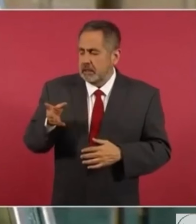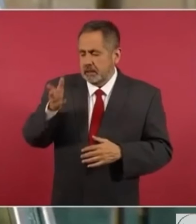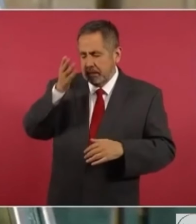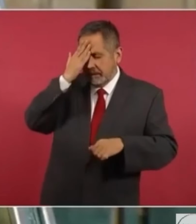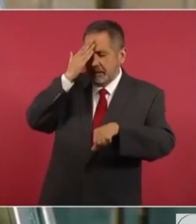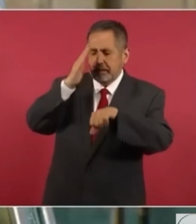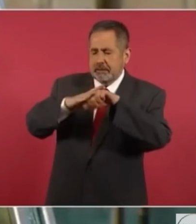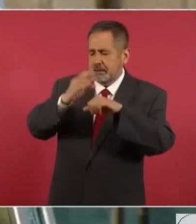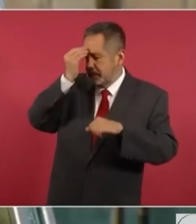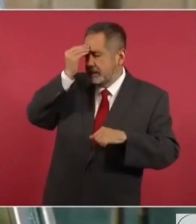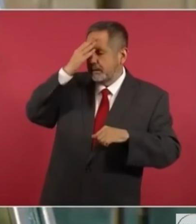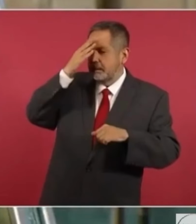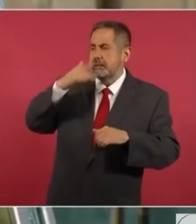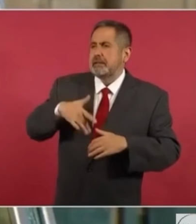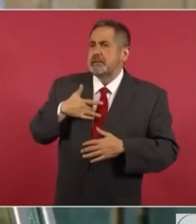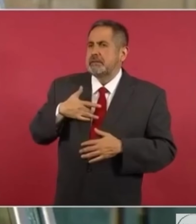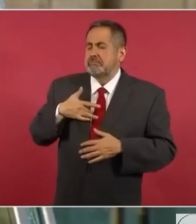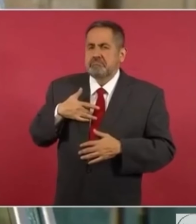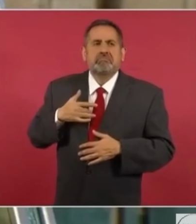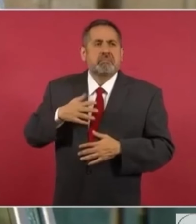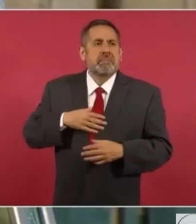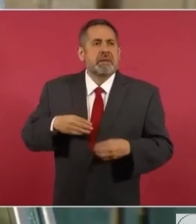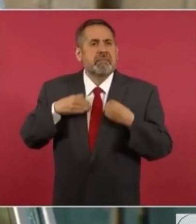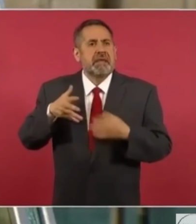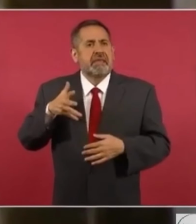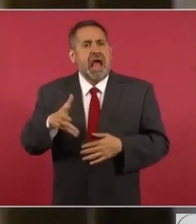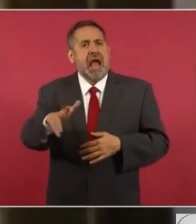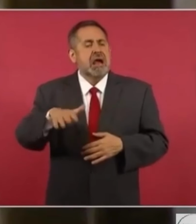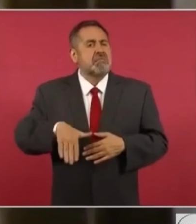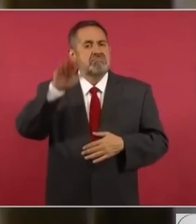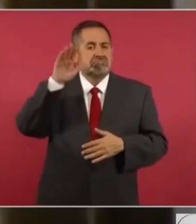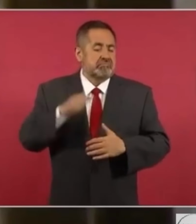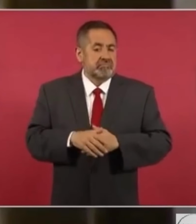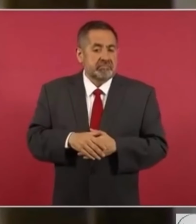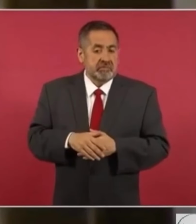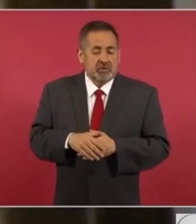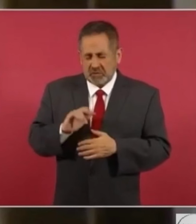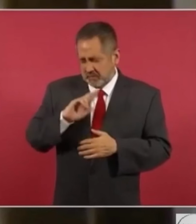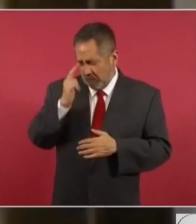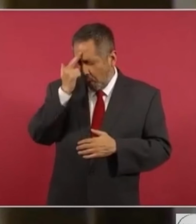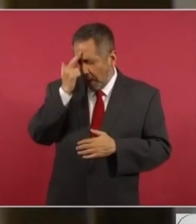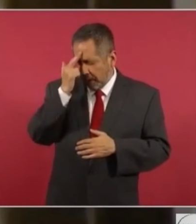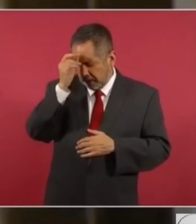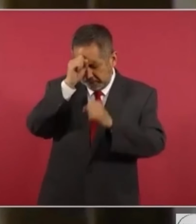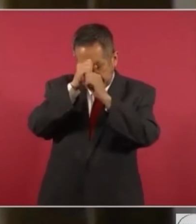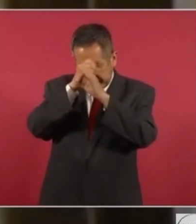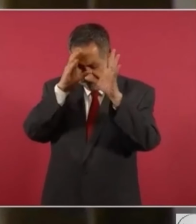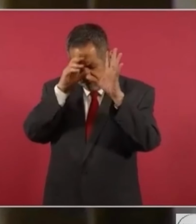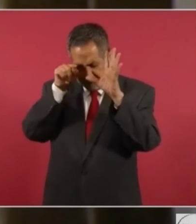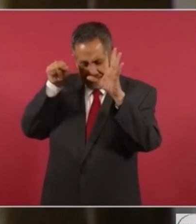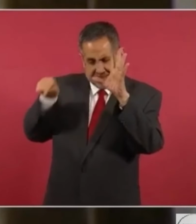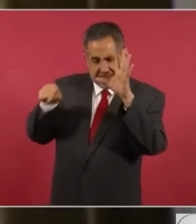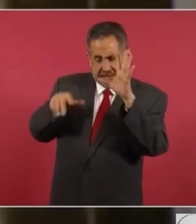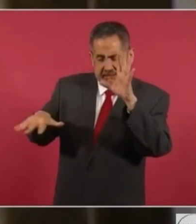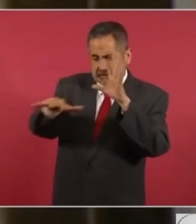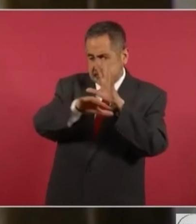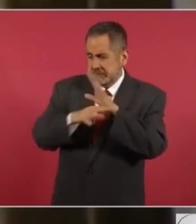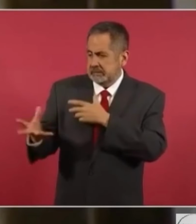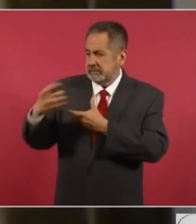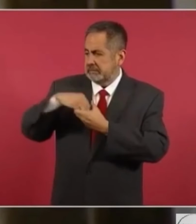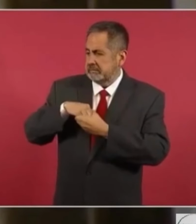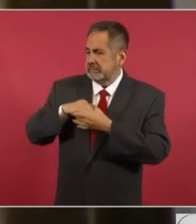origen determinaron mi destino. Desde que tengo memoria, la naturaleza ha sido para